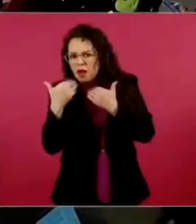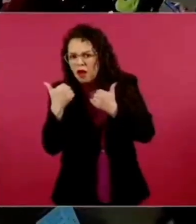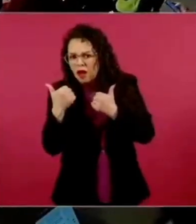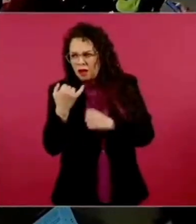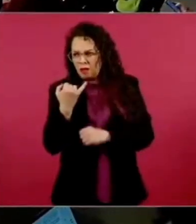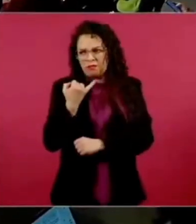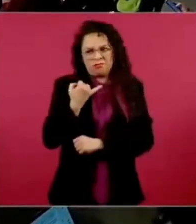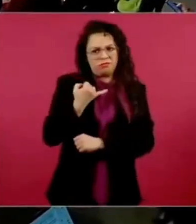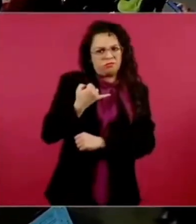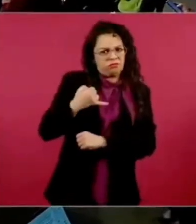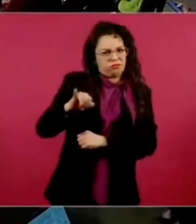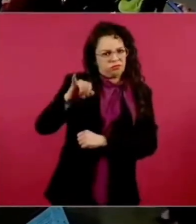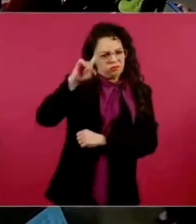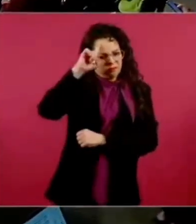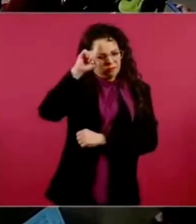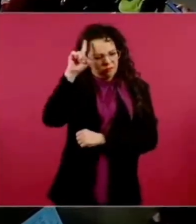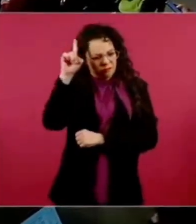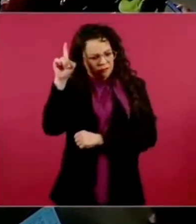Si yo